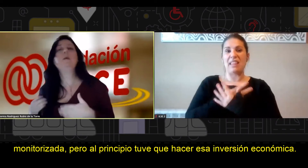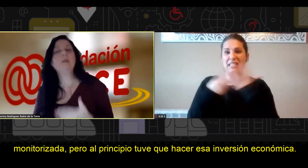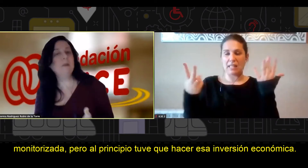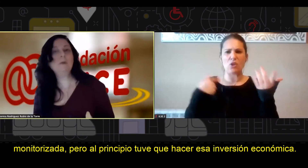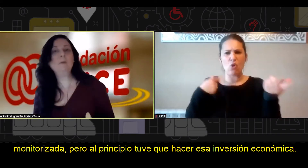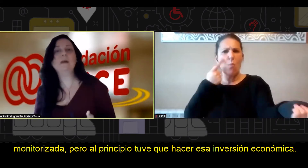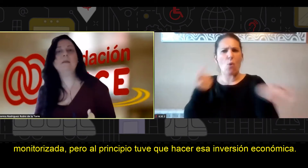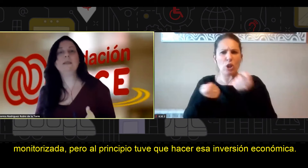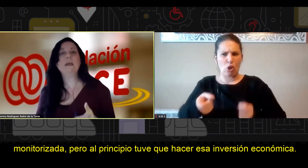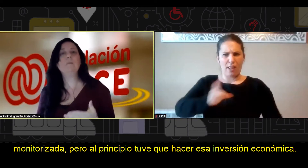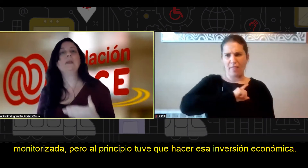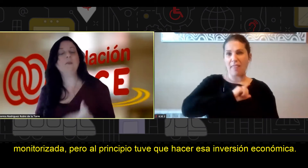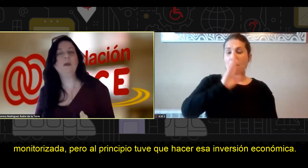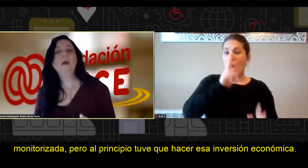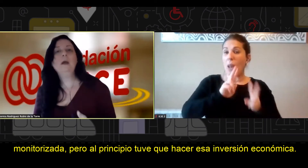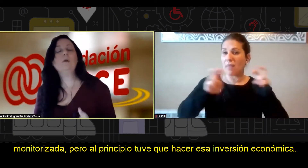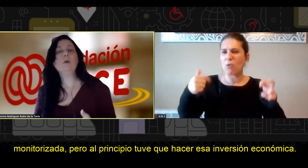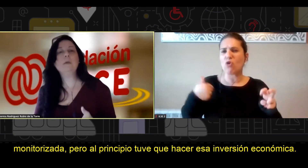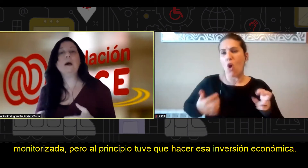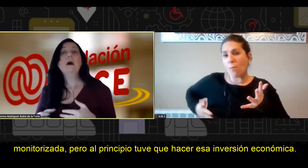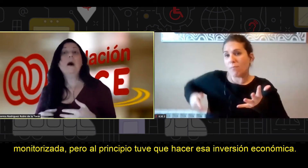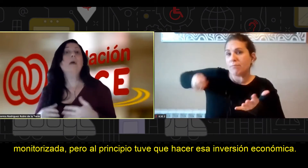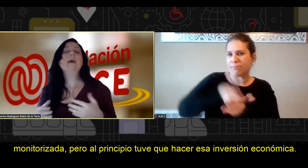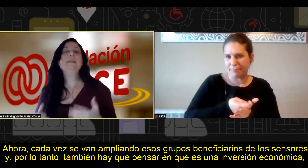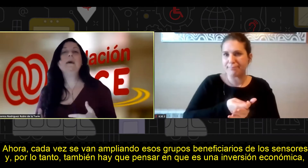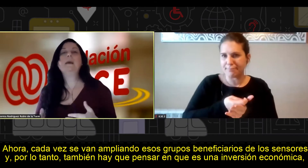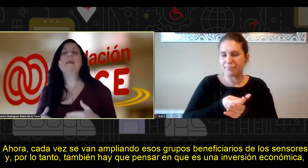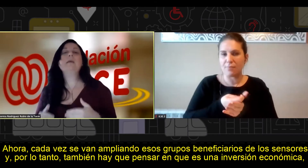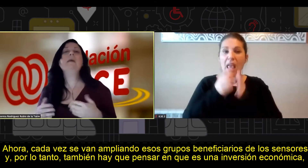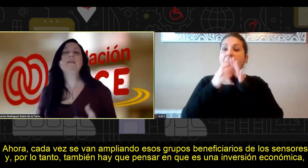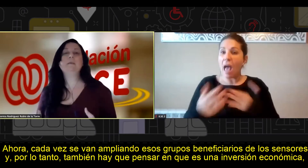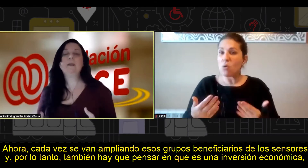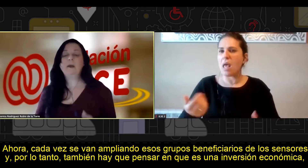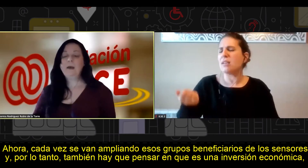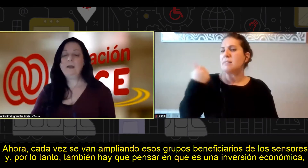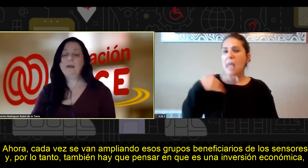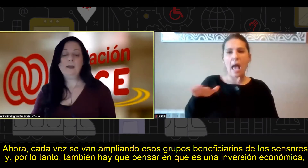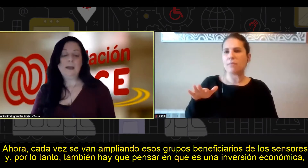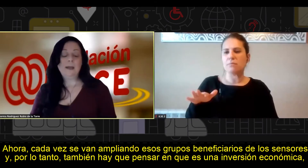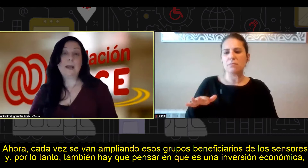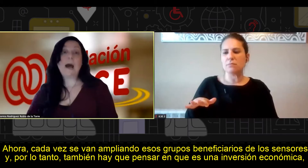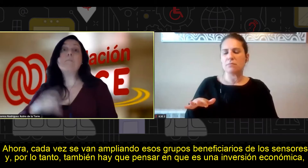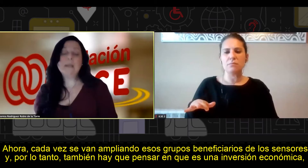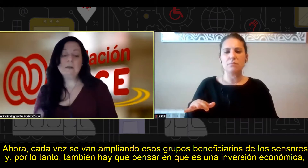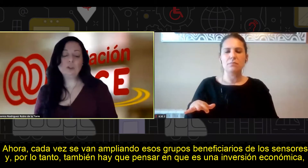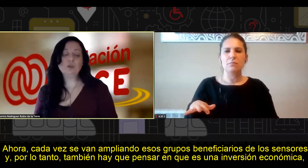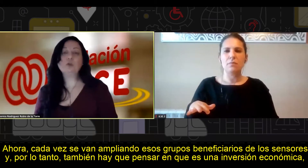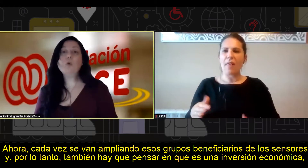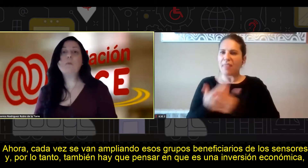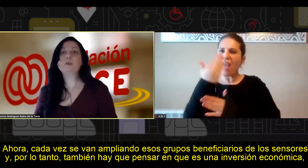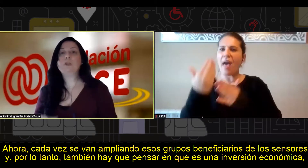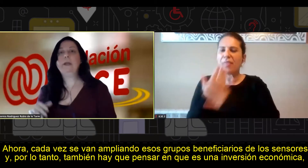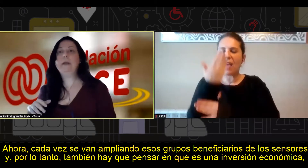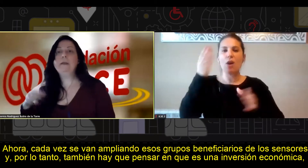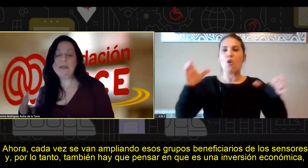al principio tuve que hacer esa inversión económica. Ahora ya cada vez se van ampliando esos